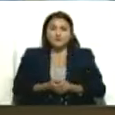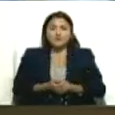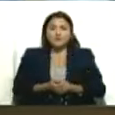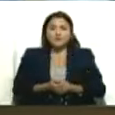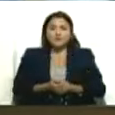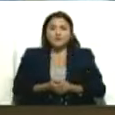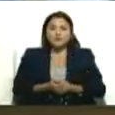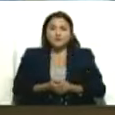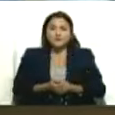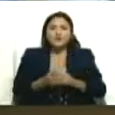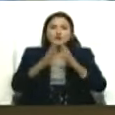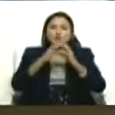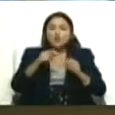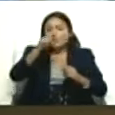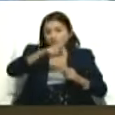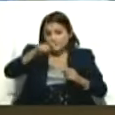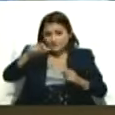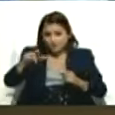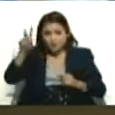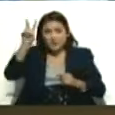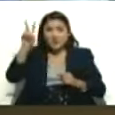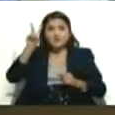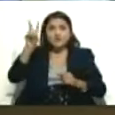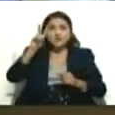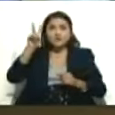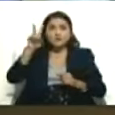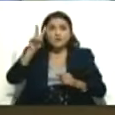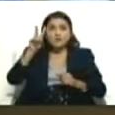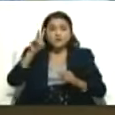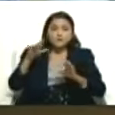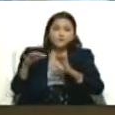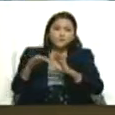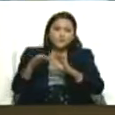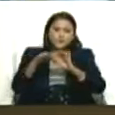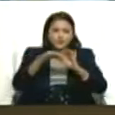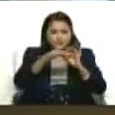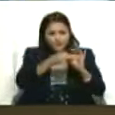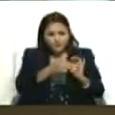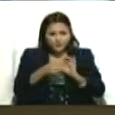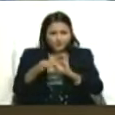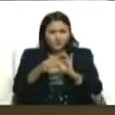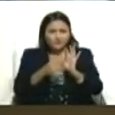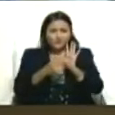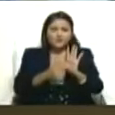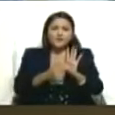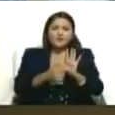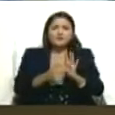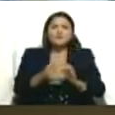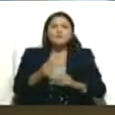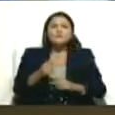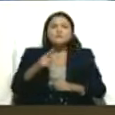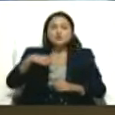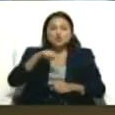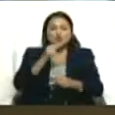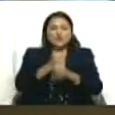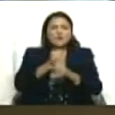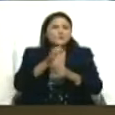todos los venezolanos y las venezolanas en sintonía con lo que está haciendo su poder electoral.